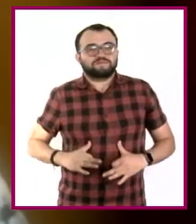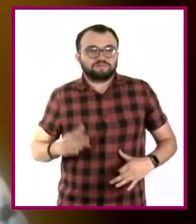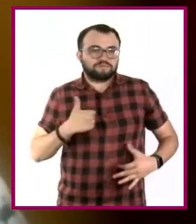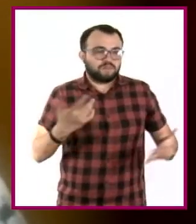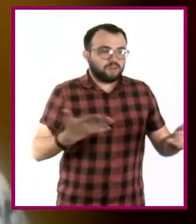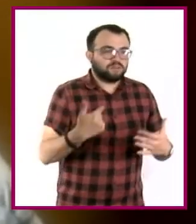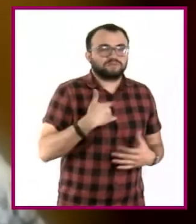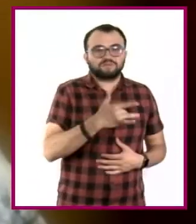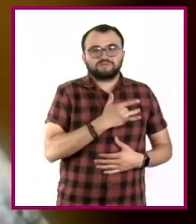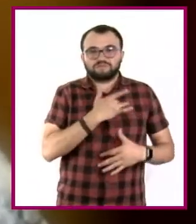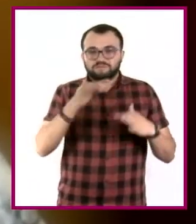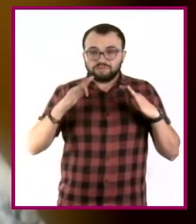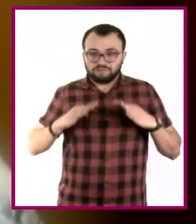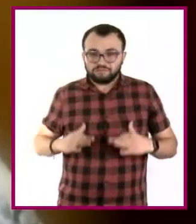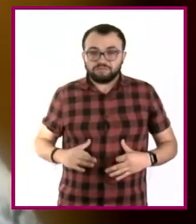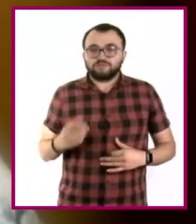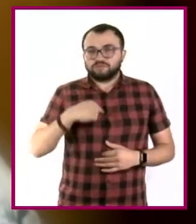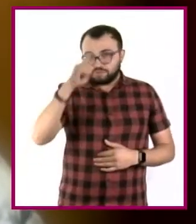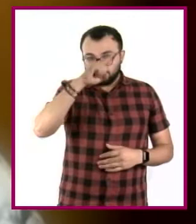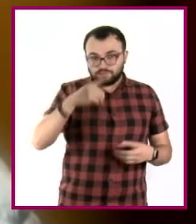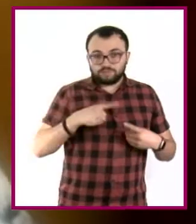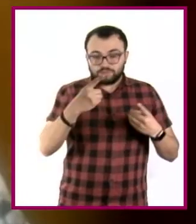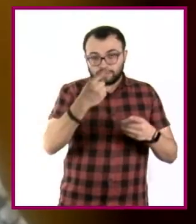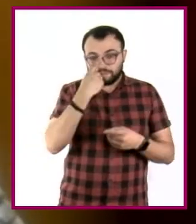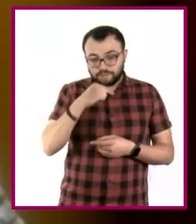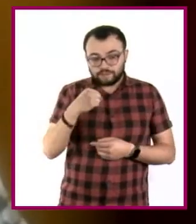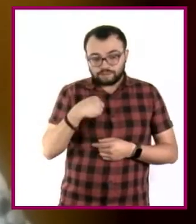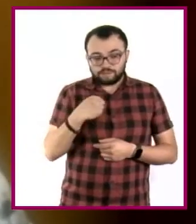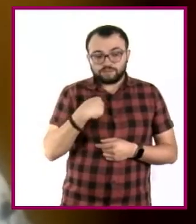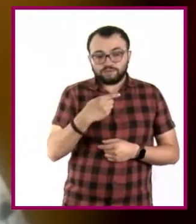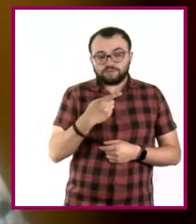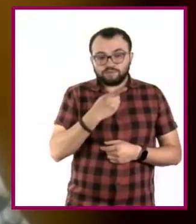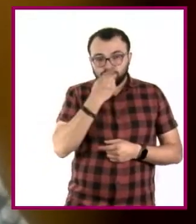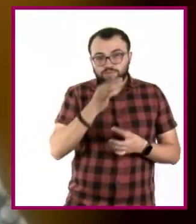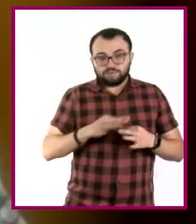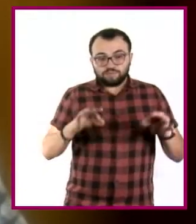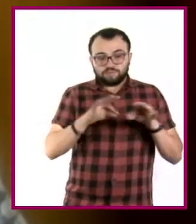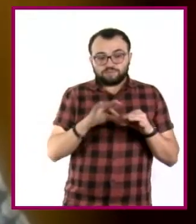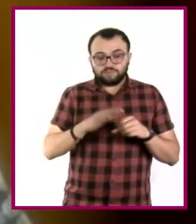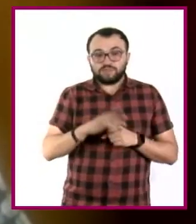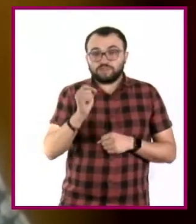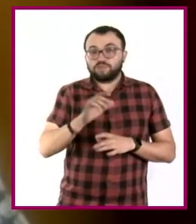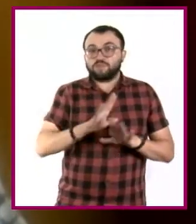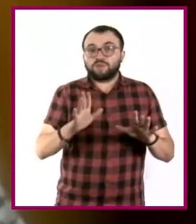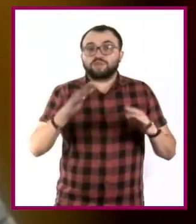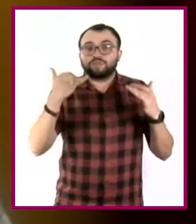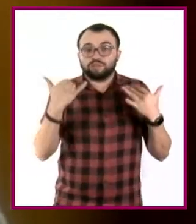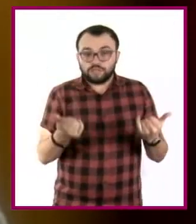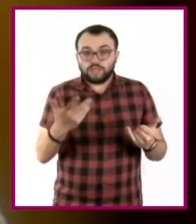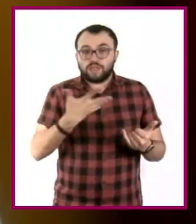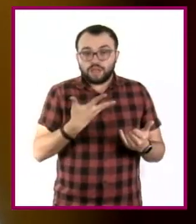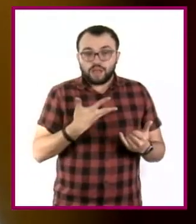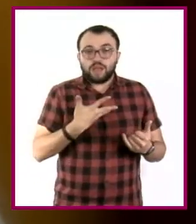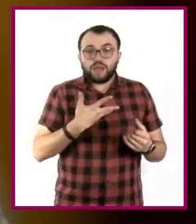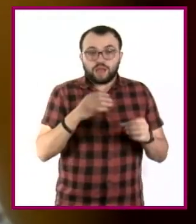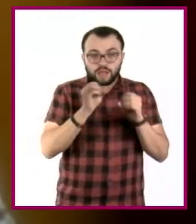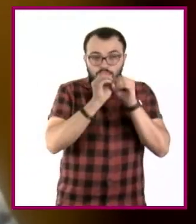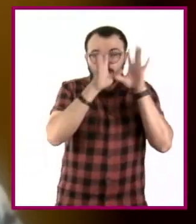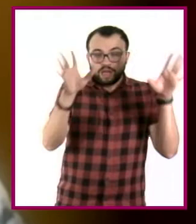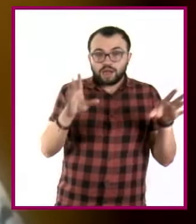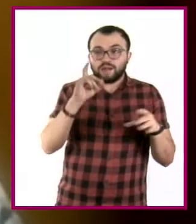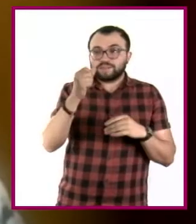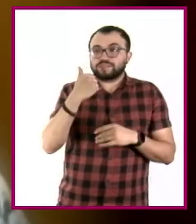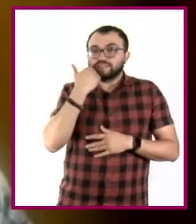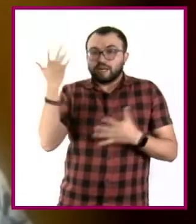realizarlo. Una sugerencia para mí me parece muy importante es que ya cuando tengan clara la vocación hacia qué se